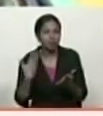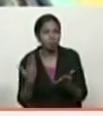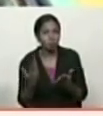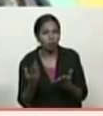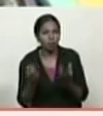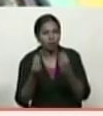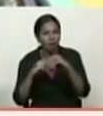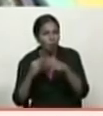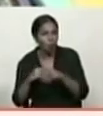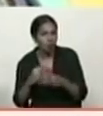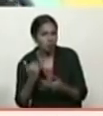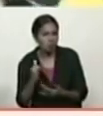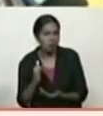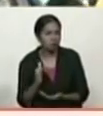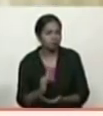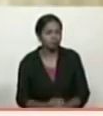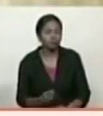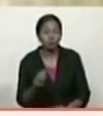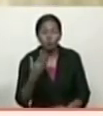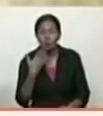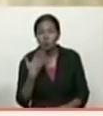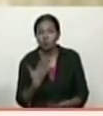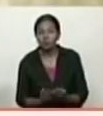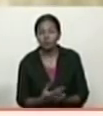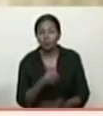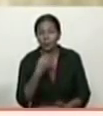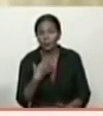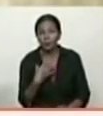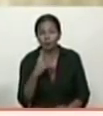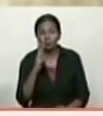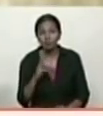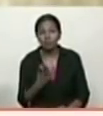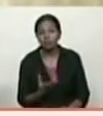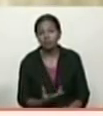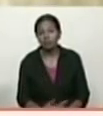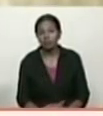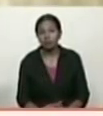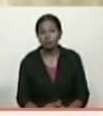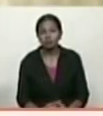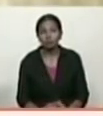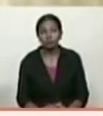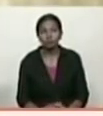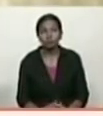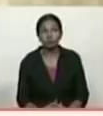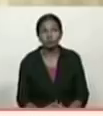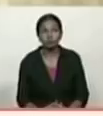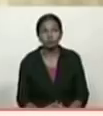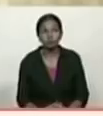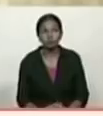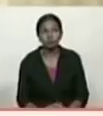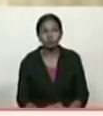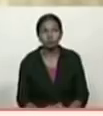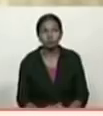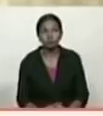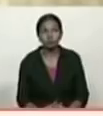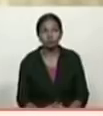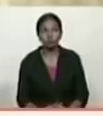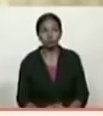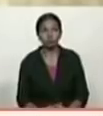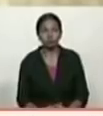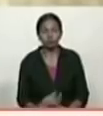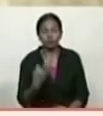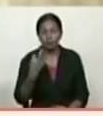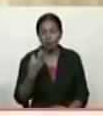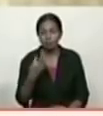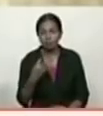el gobierno de ustedes? Gracias. Muchas gracias, Lucía. Fíjate, efectivamente, cuando los